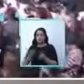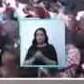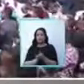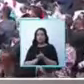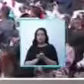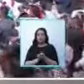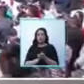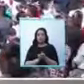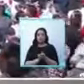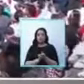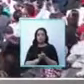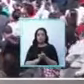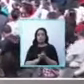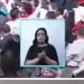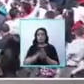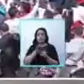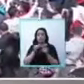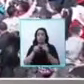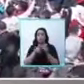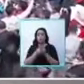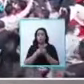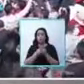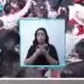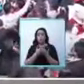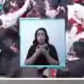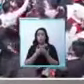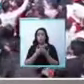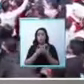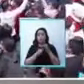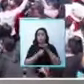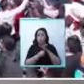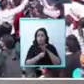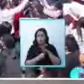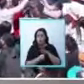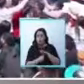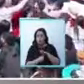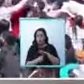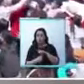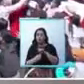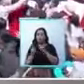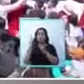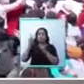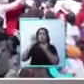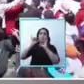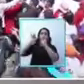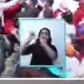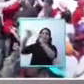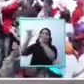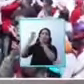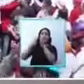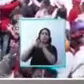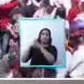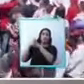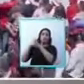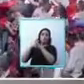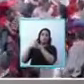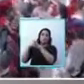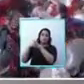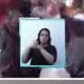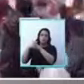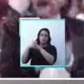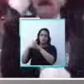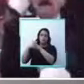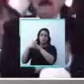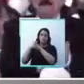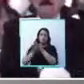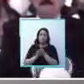Corte Suprema de Justicia, de la Fiscalía, algunos limitantes en materia de presupuesto, ¿verdad? Son algunos